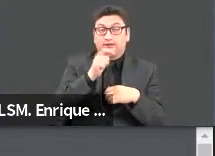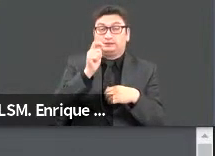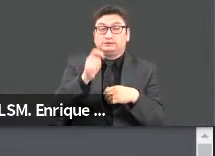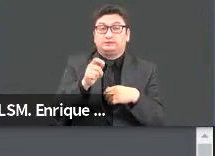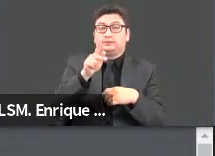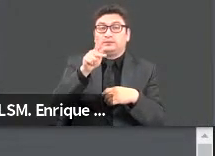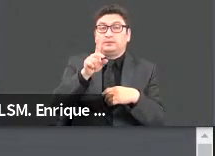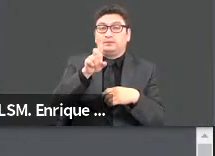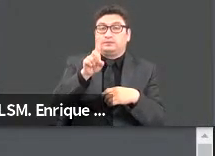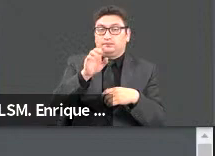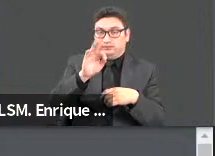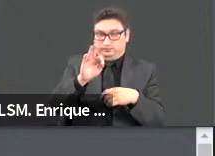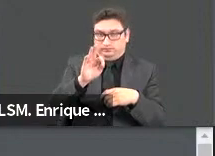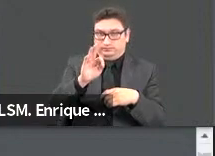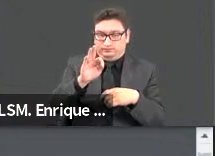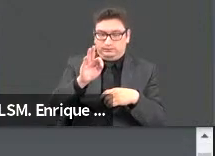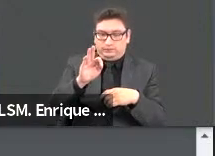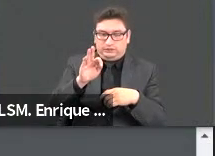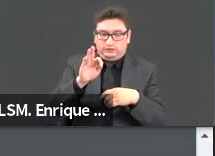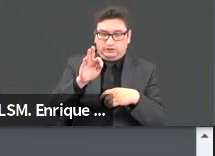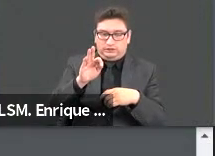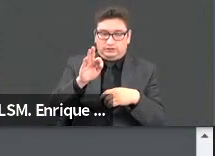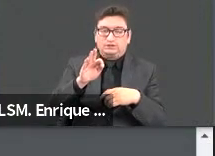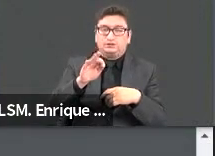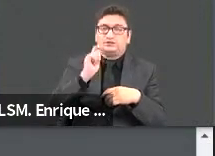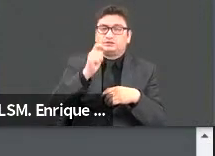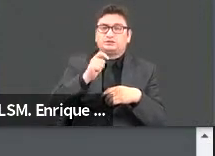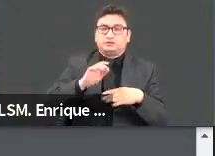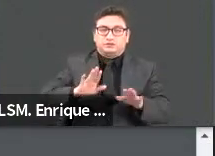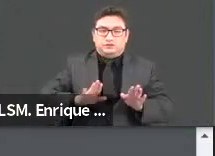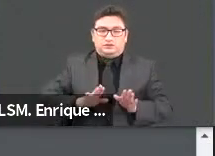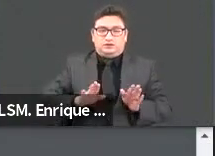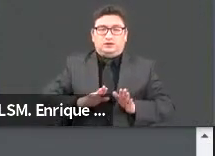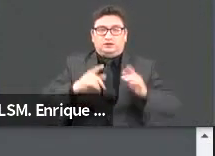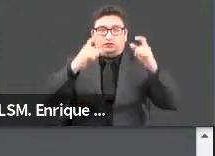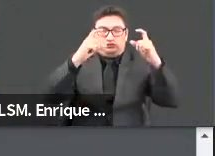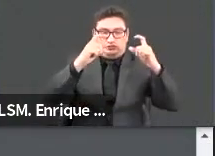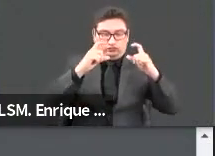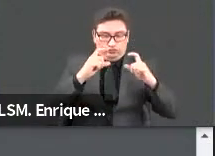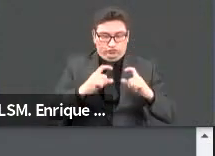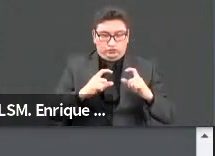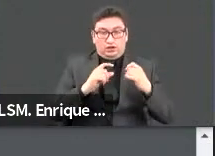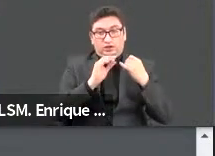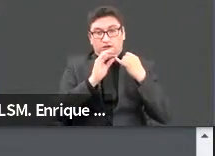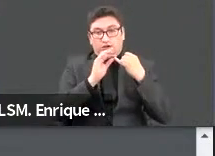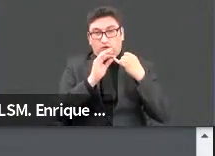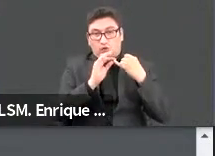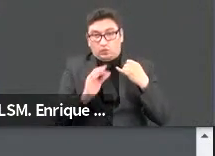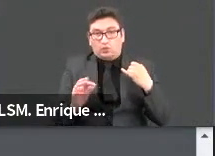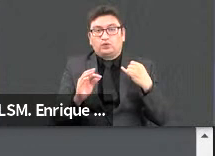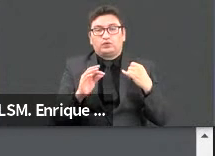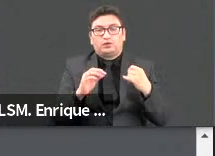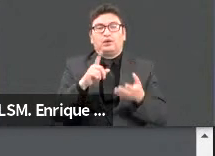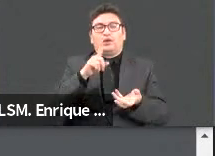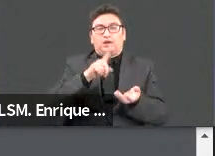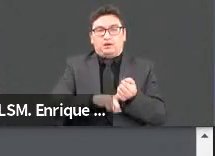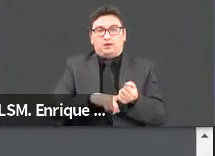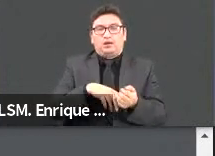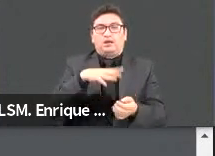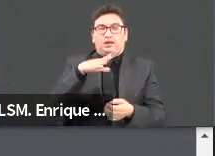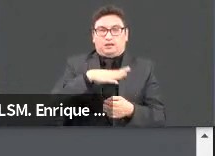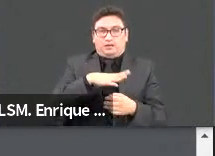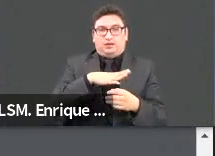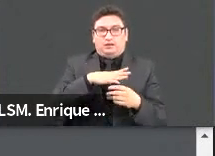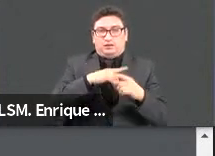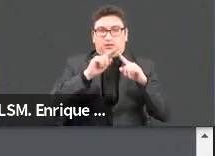de PDF y con una característica que este formato de PDF en la parte inferior va a generar un